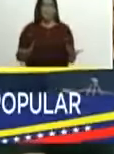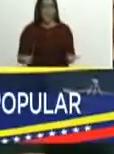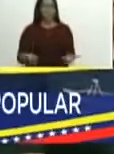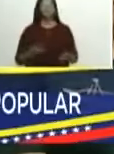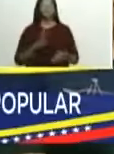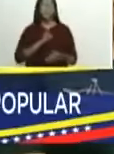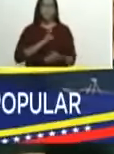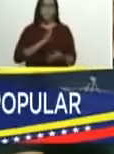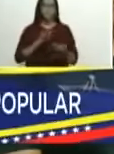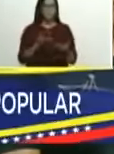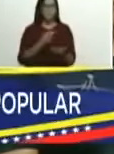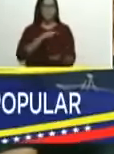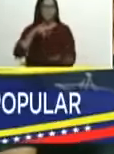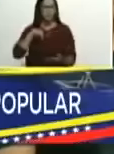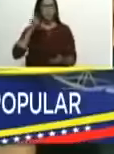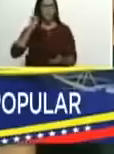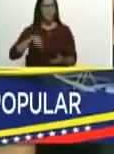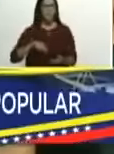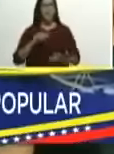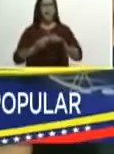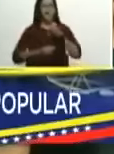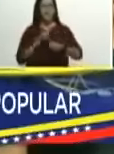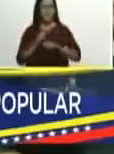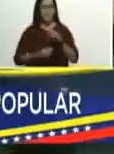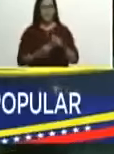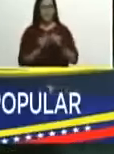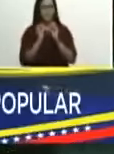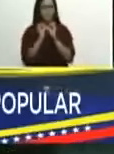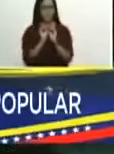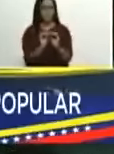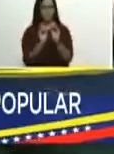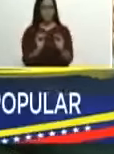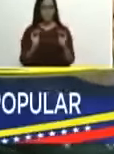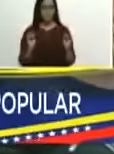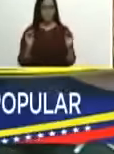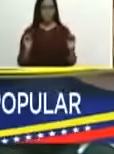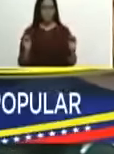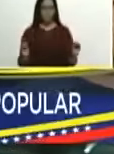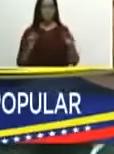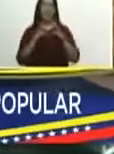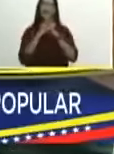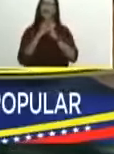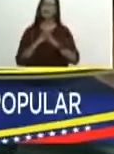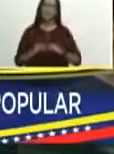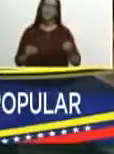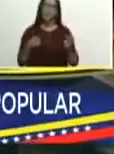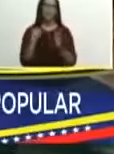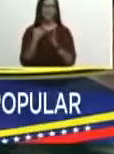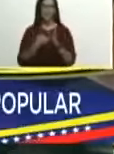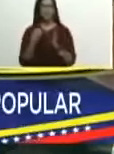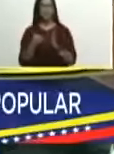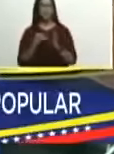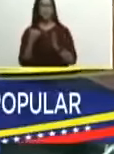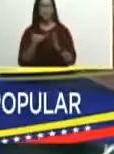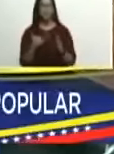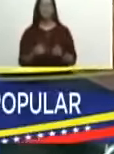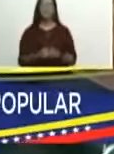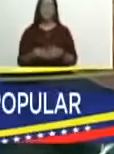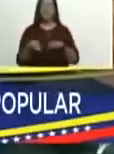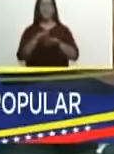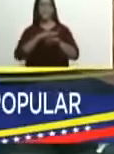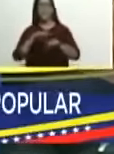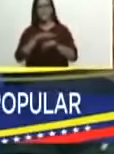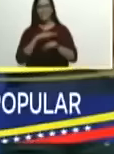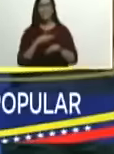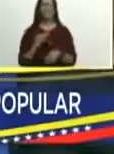es por eso que nosotros también hacemos un llamado a todas las instituciones, en este caso los